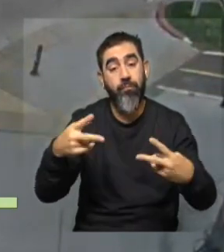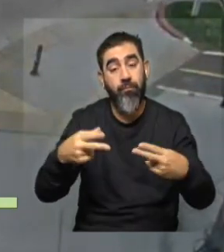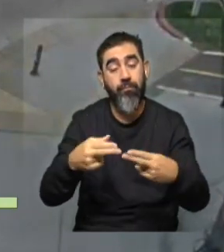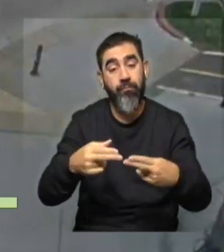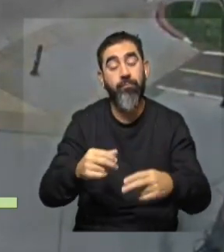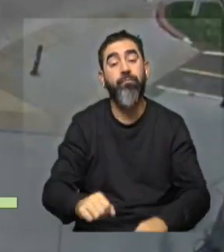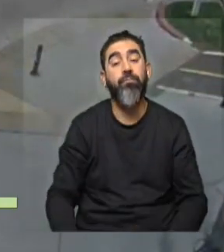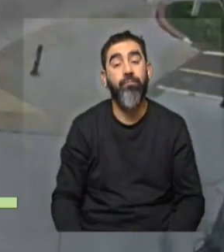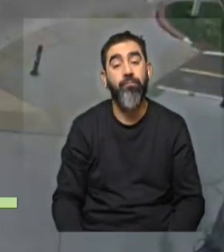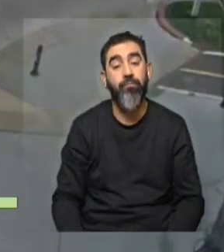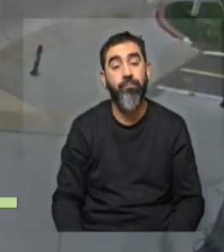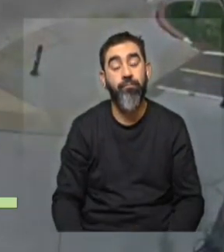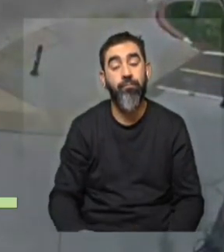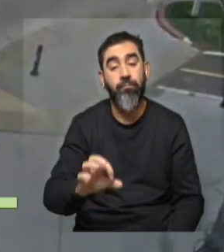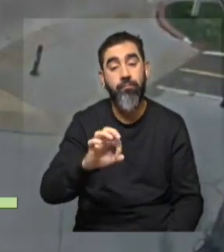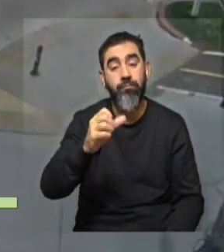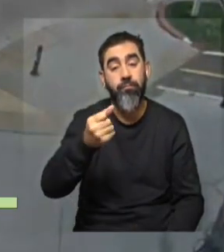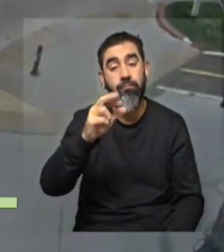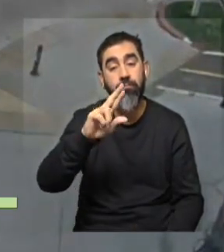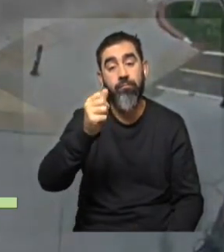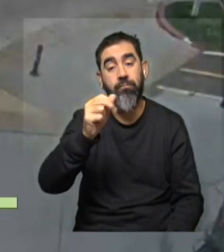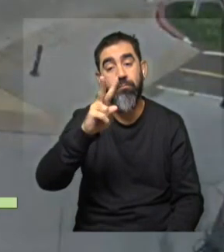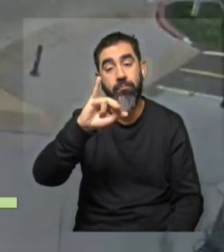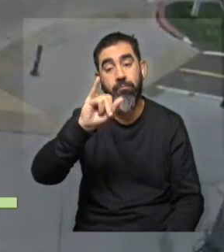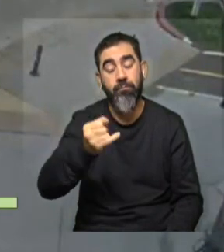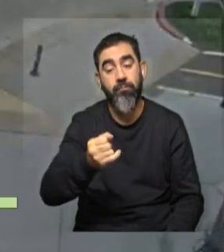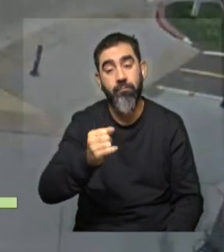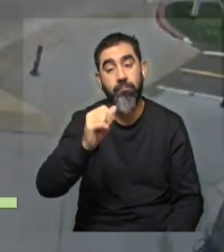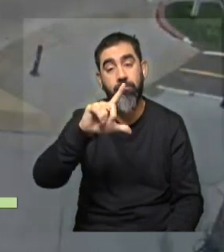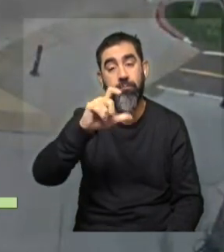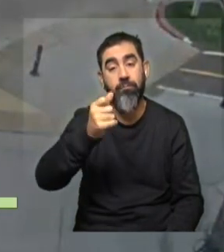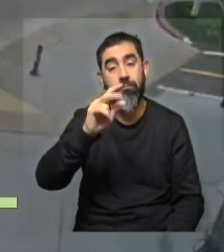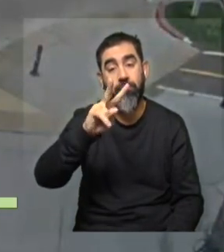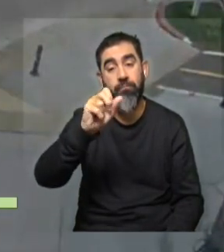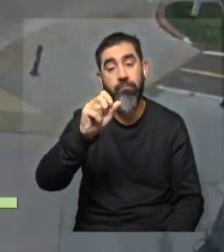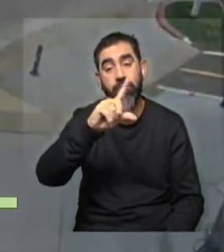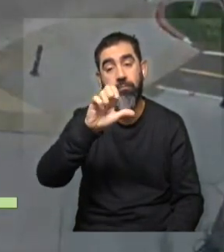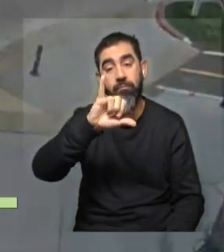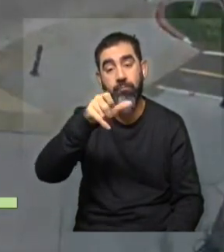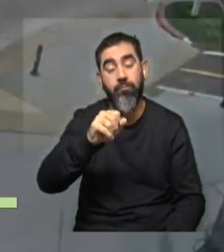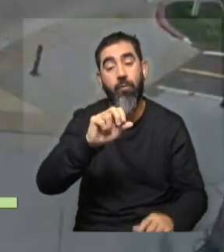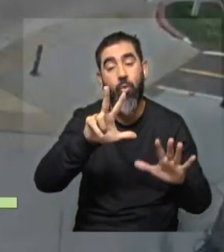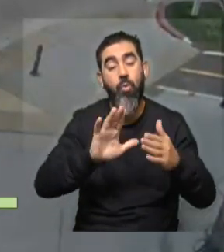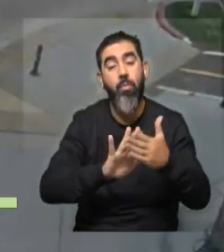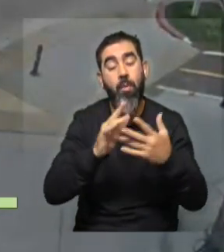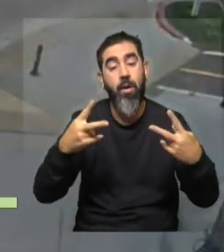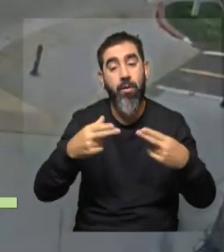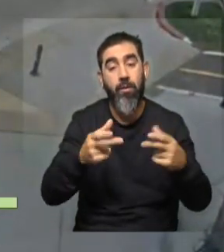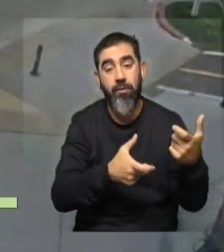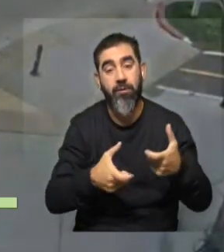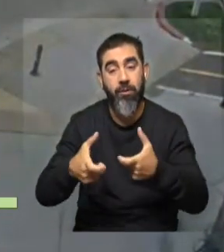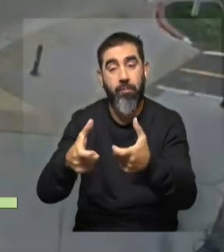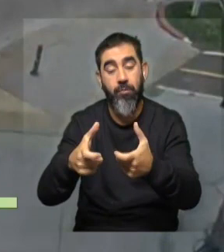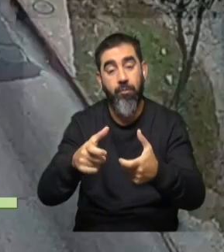tareas de ute también a París entre Enrique Castro y Manuel lavalleja cortado a partir de las ocho de la mañana portales de saneamiento